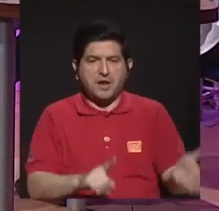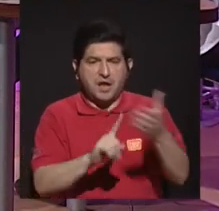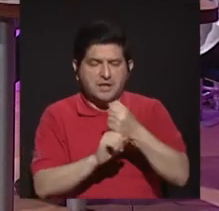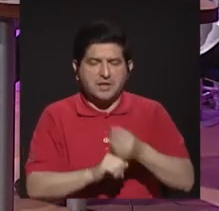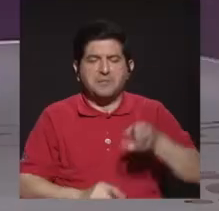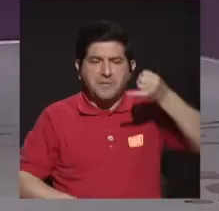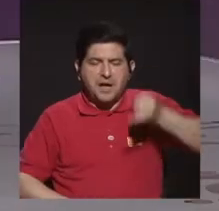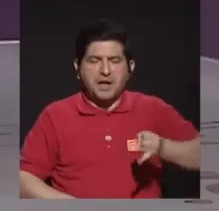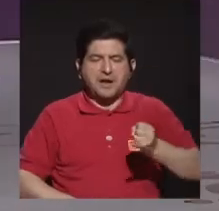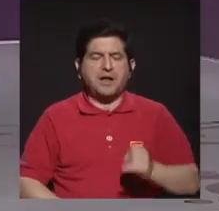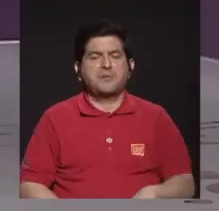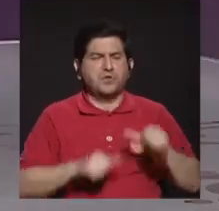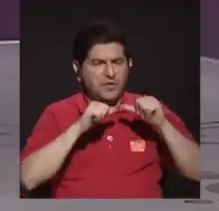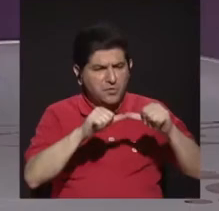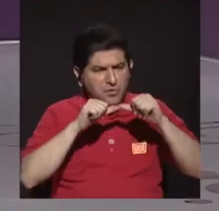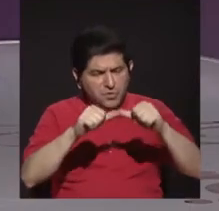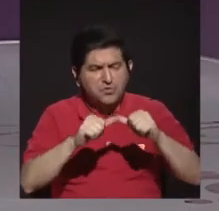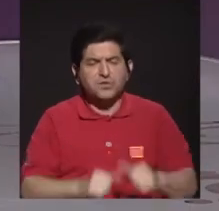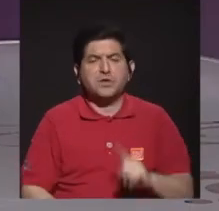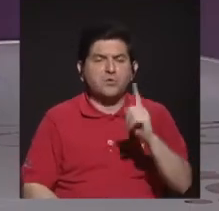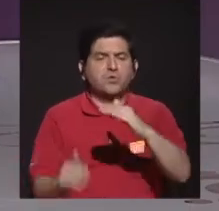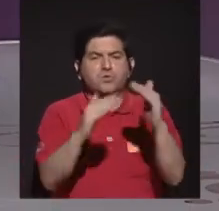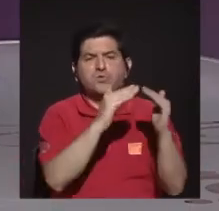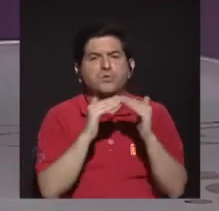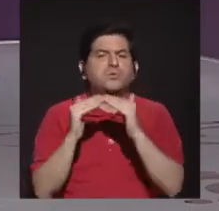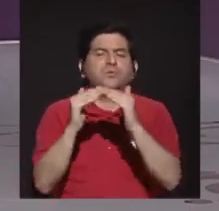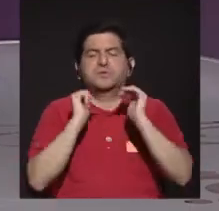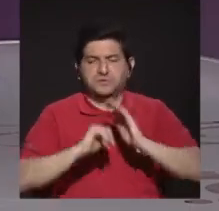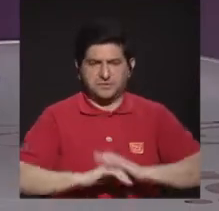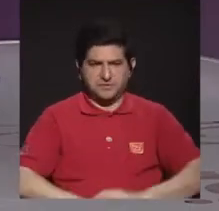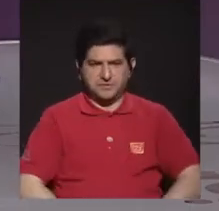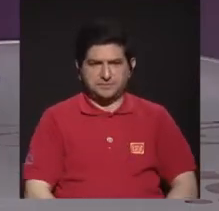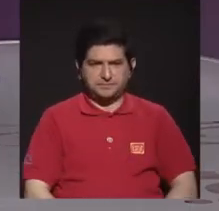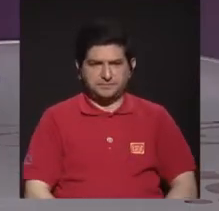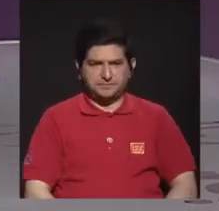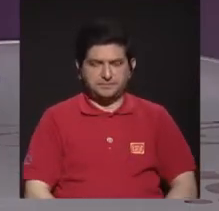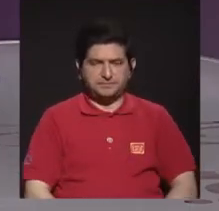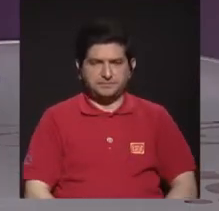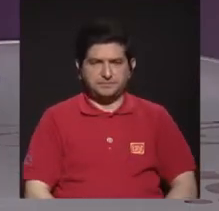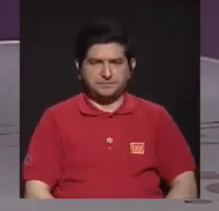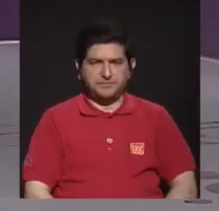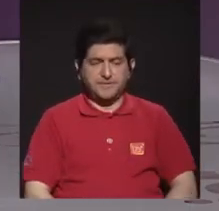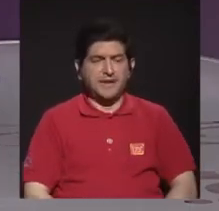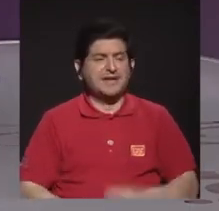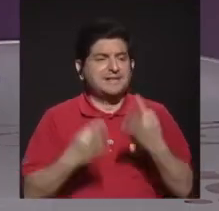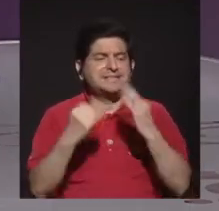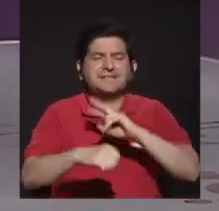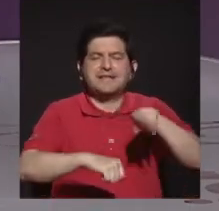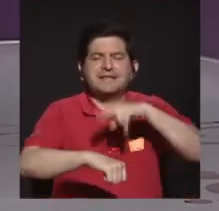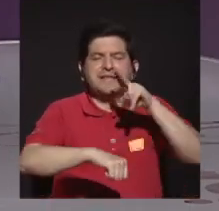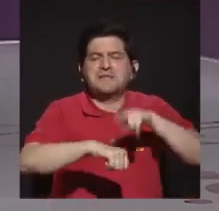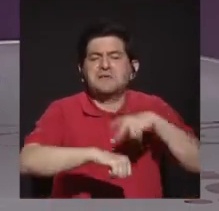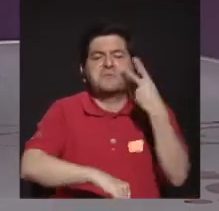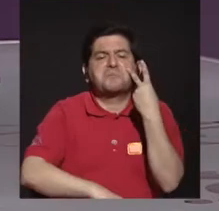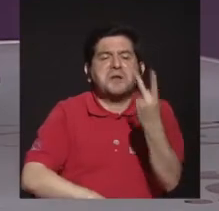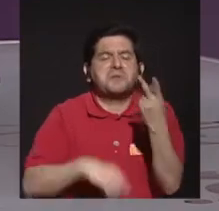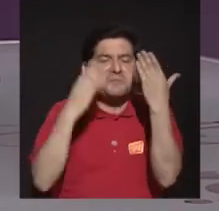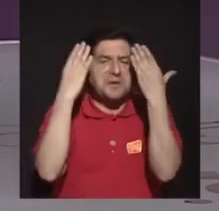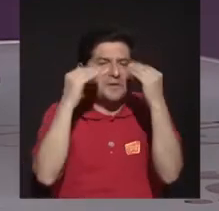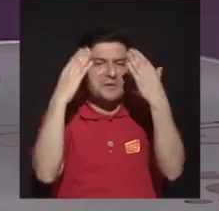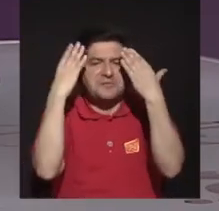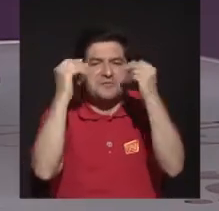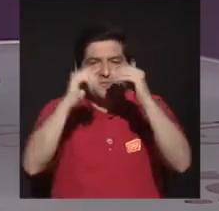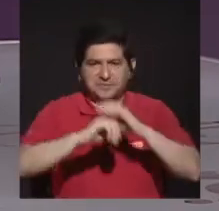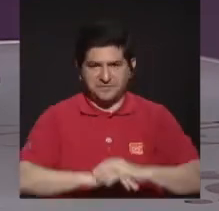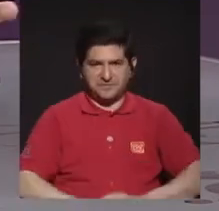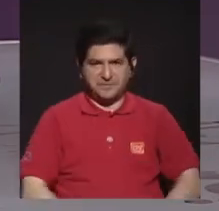violador serial del barrio X de la ciudad. Eso por un lado, ¿no? Una naturalización de que es una información más, como